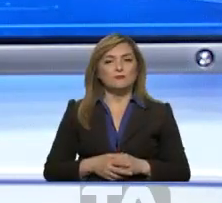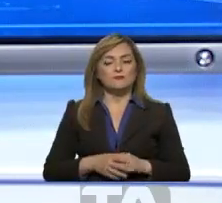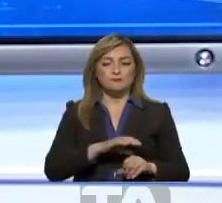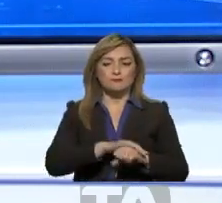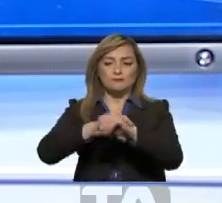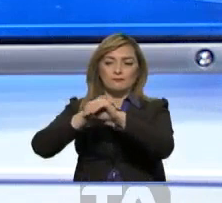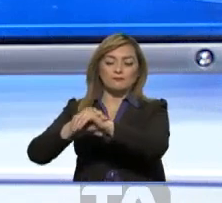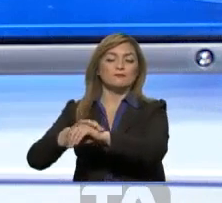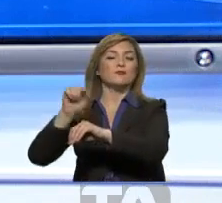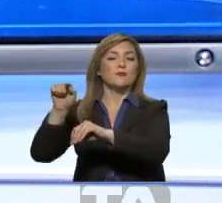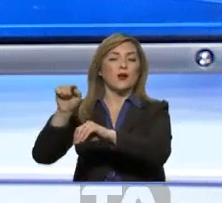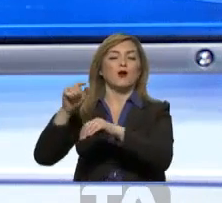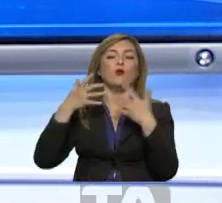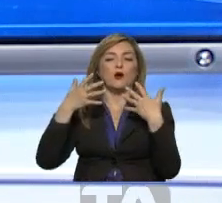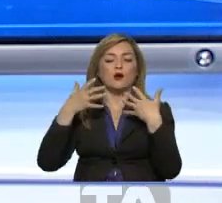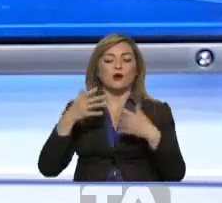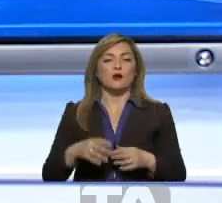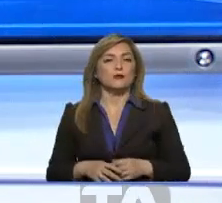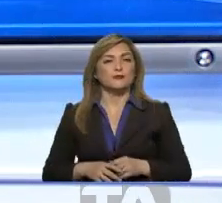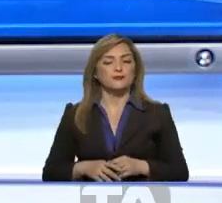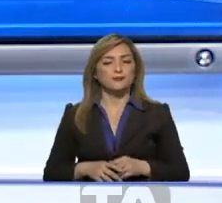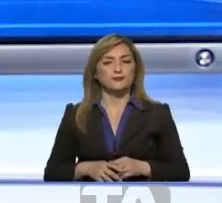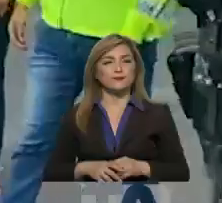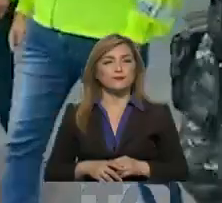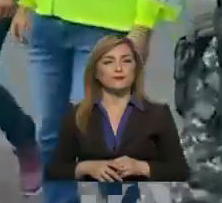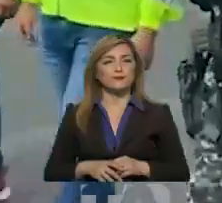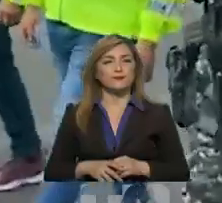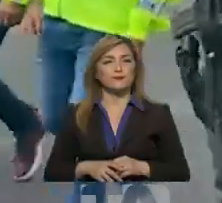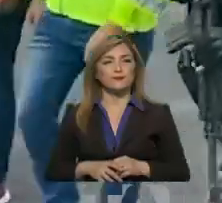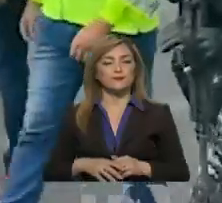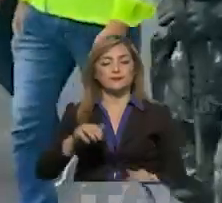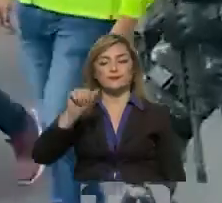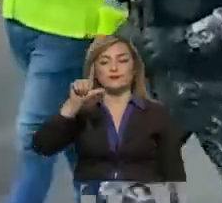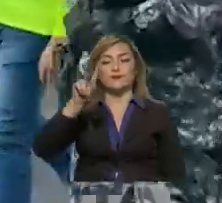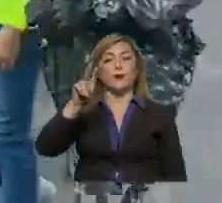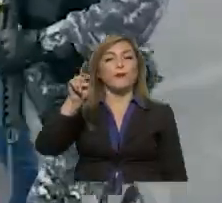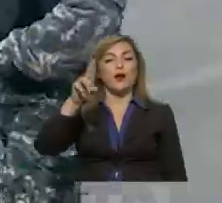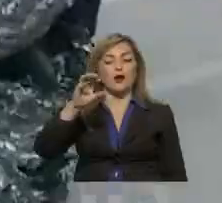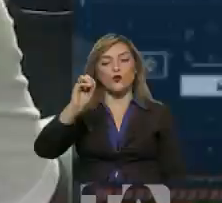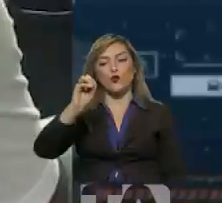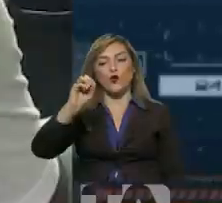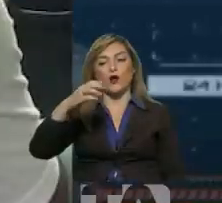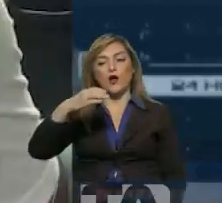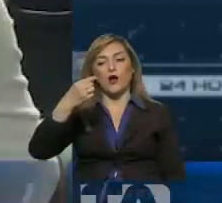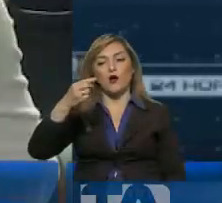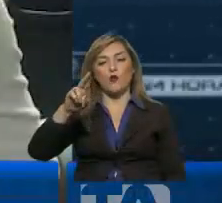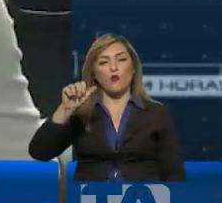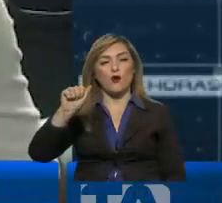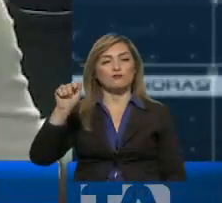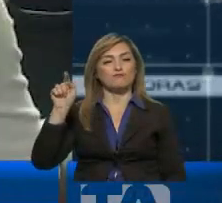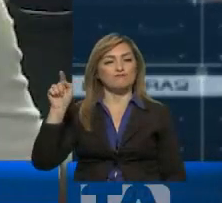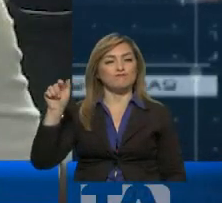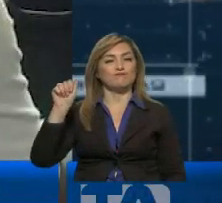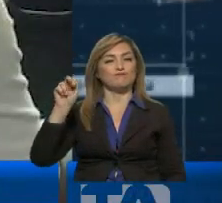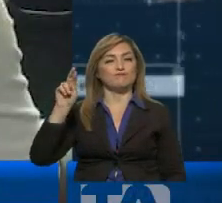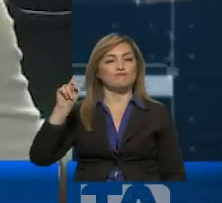a Guayaquil para la audiencia de formulación de cargos. Álvaro Cagua Andrade, alias Alvarito, es el nuevo posible